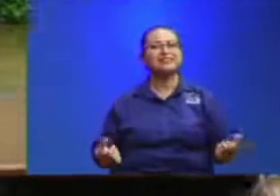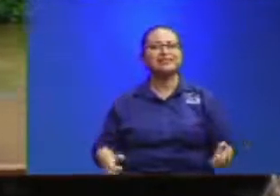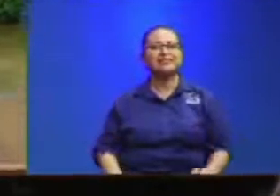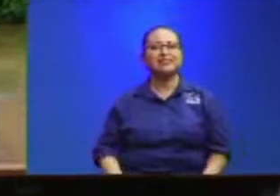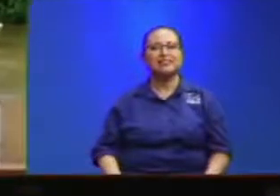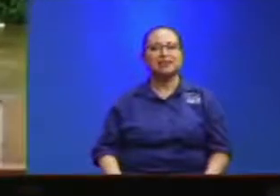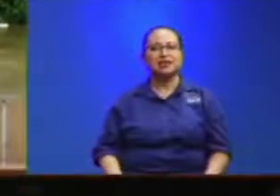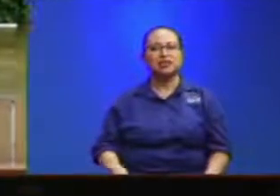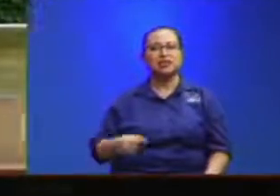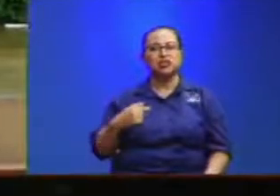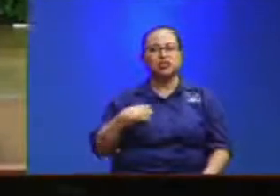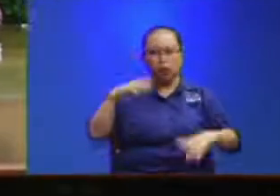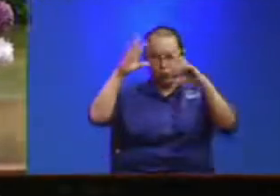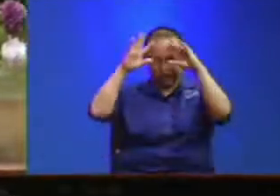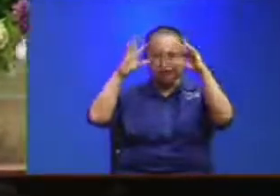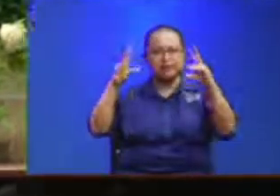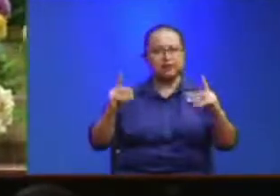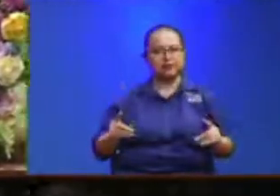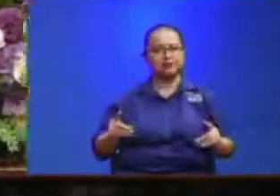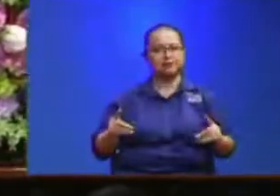tomé esa decisión